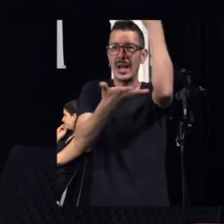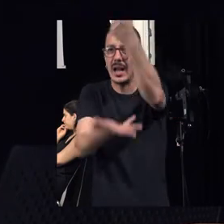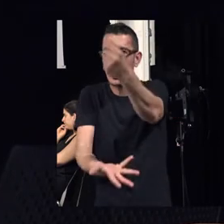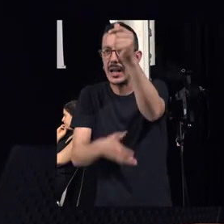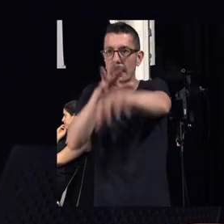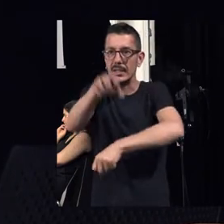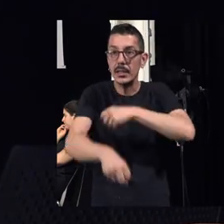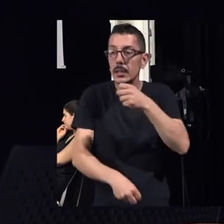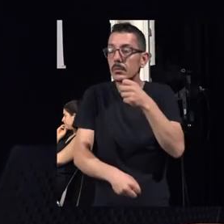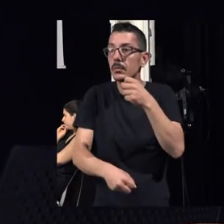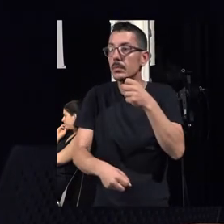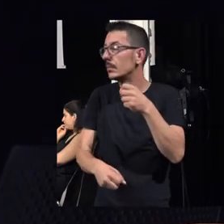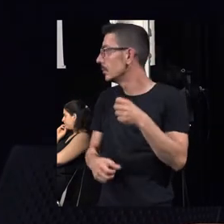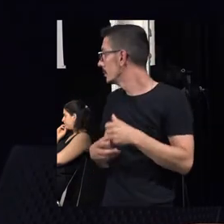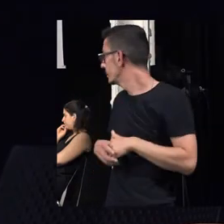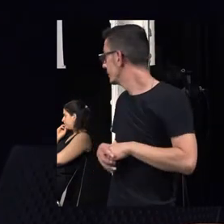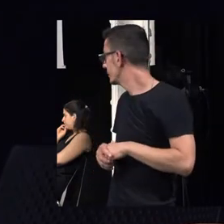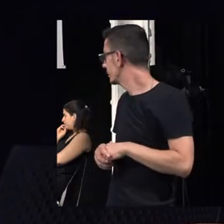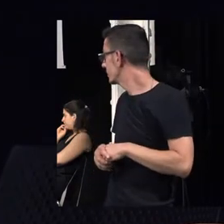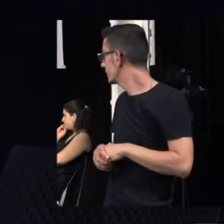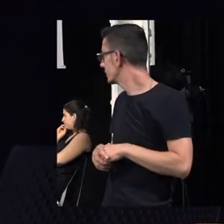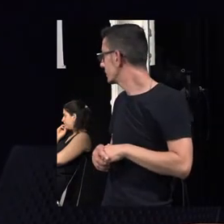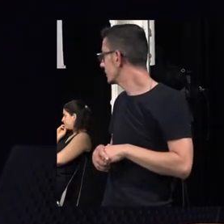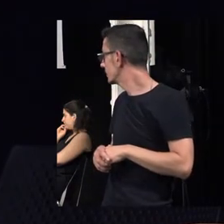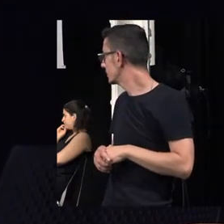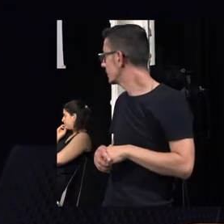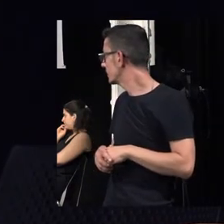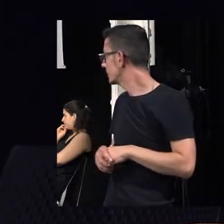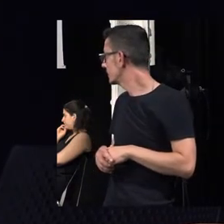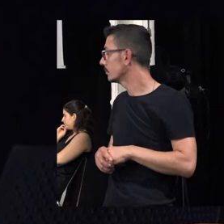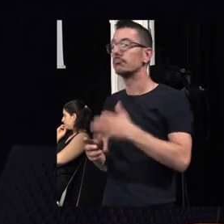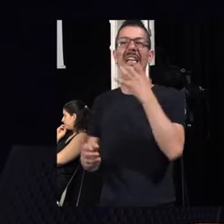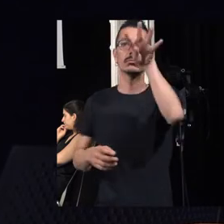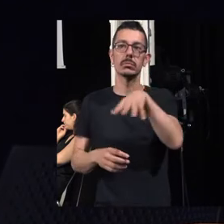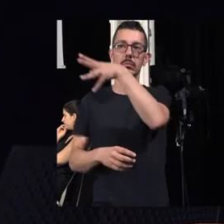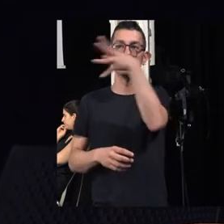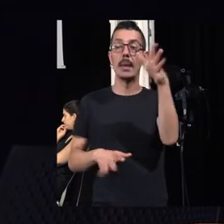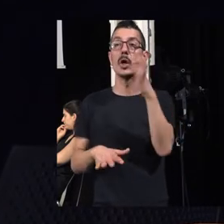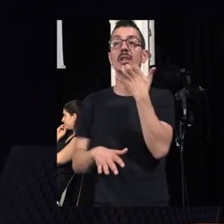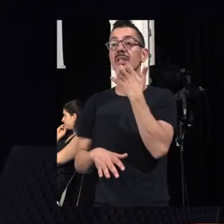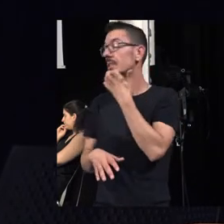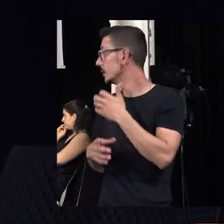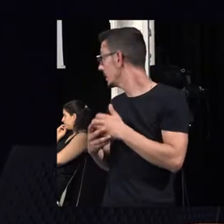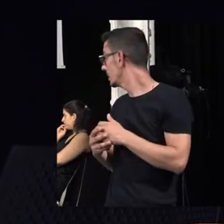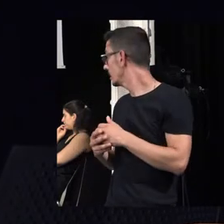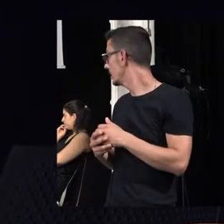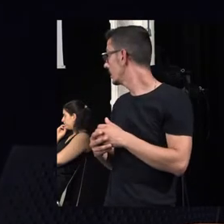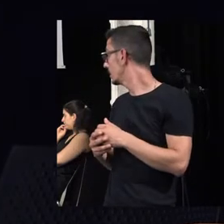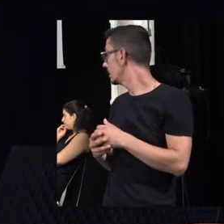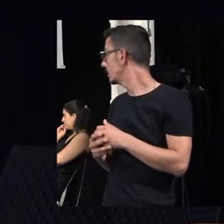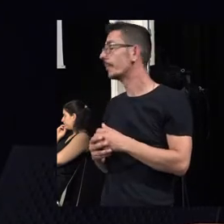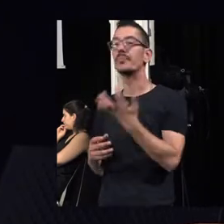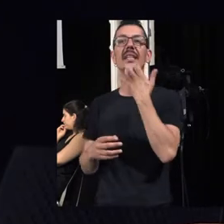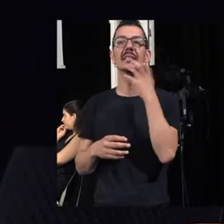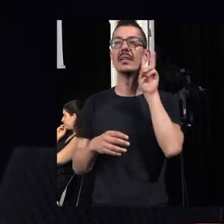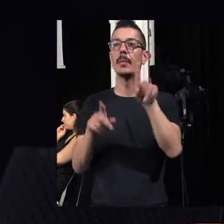el tablero, entonces veremos que digamos, lo que nos interesa trabajar son justamente esas estrías